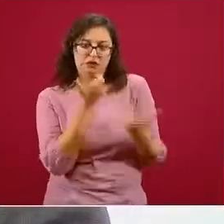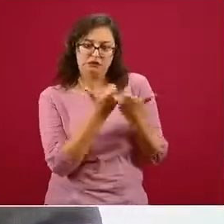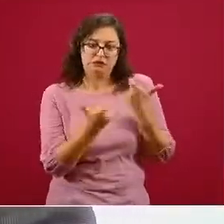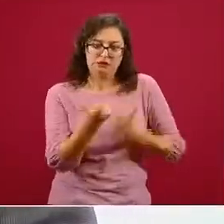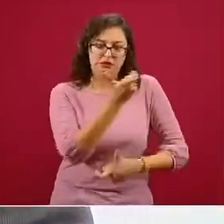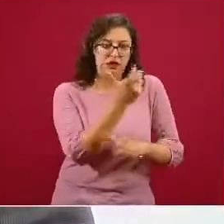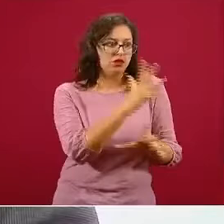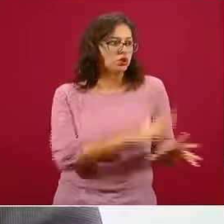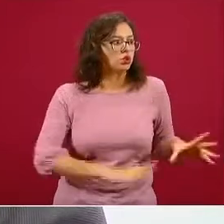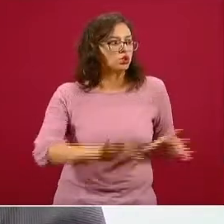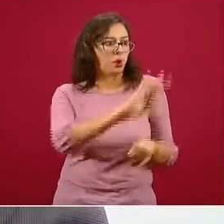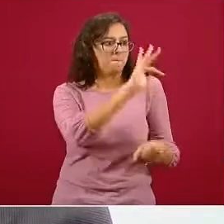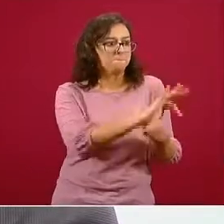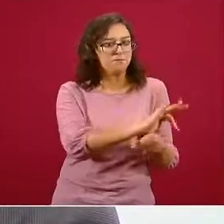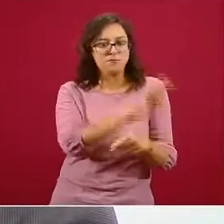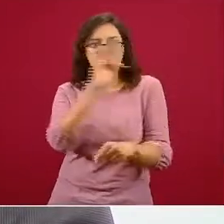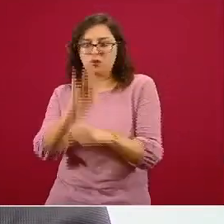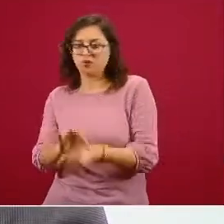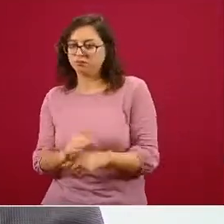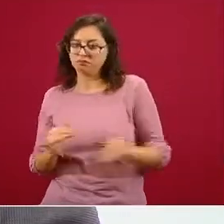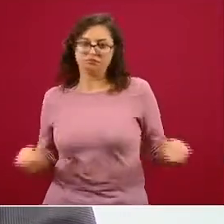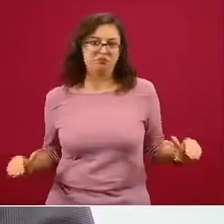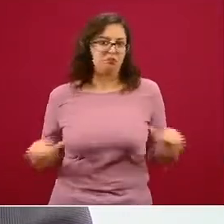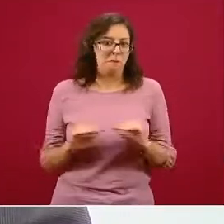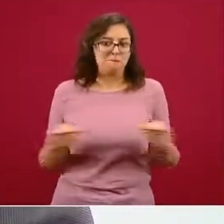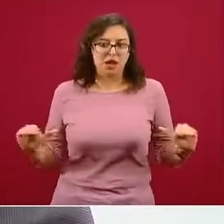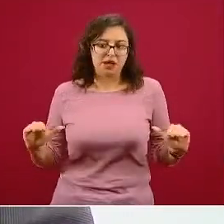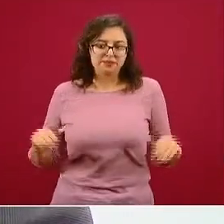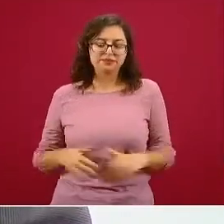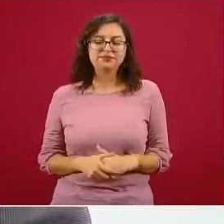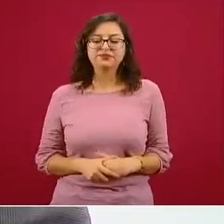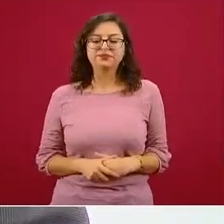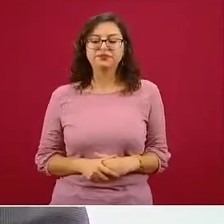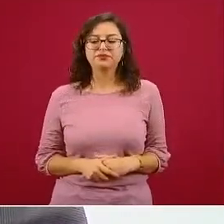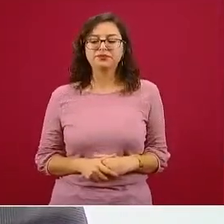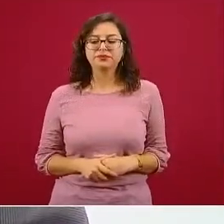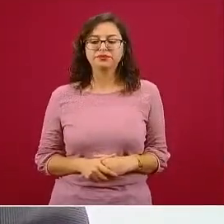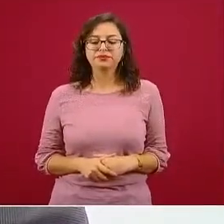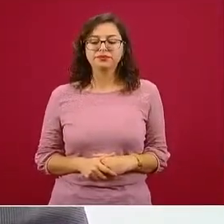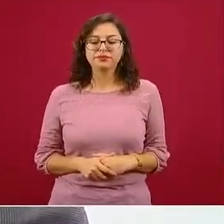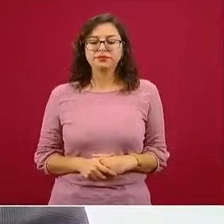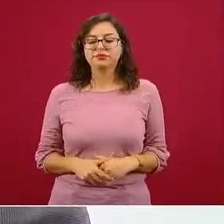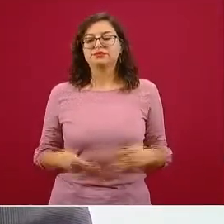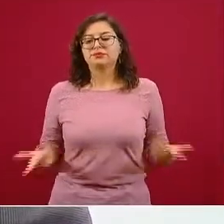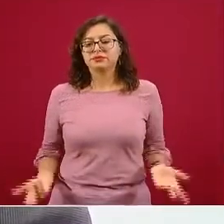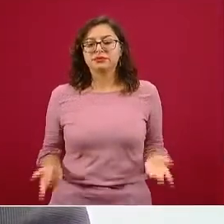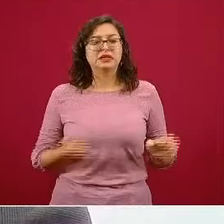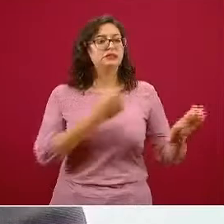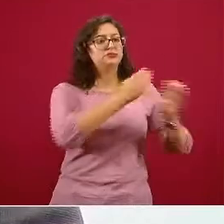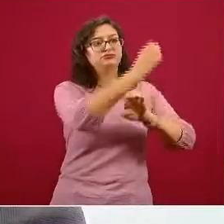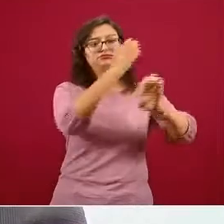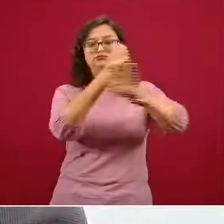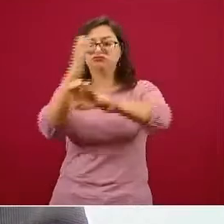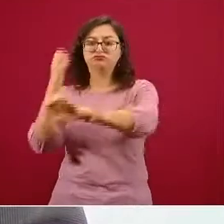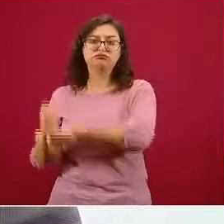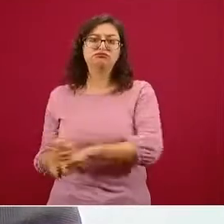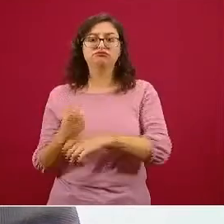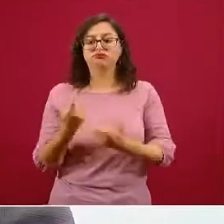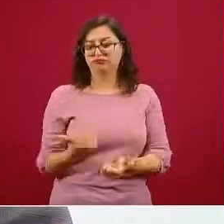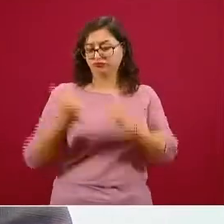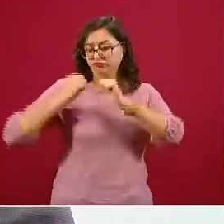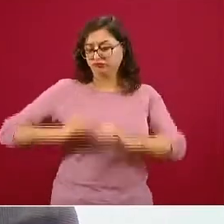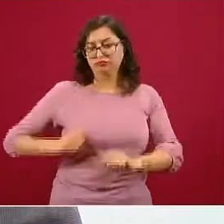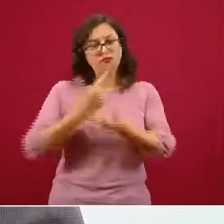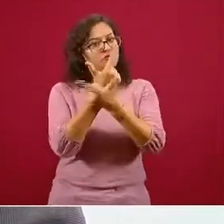protección de la sociedad, en términos económicos y de desarrollo. Los estados, los gobiernos de los estados son libres y soberanos,